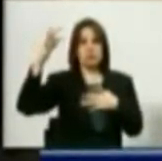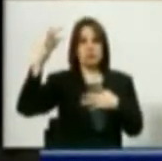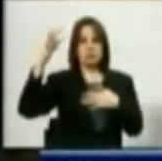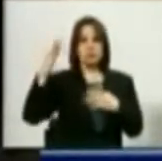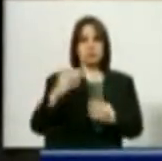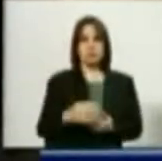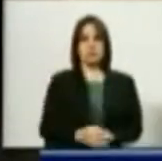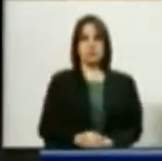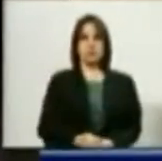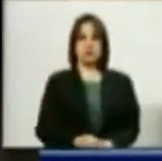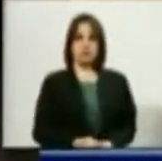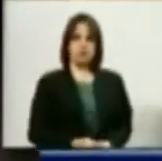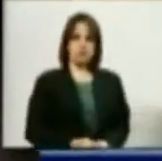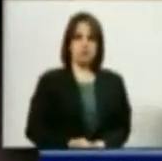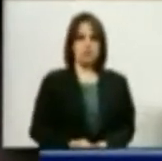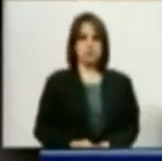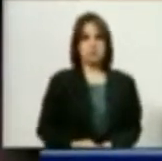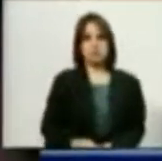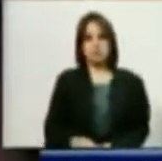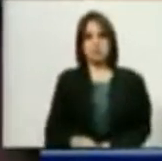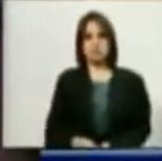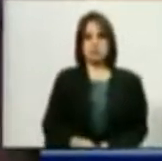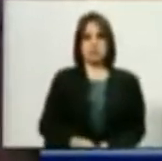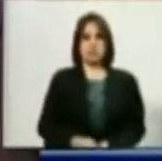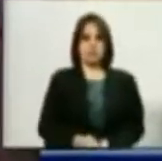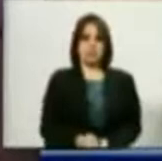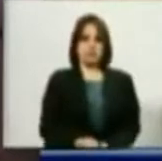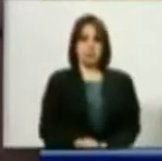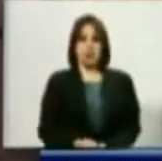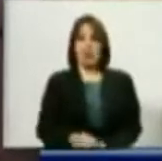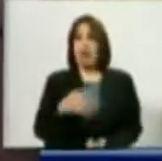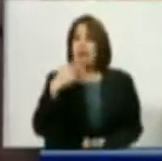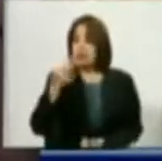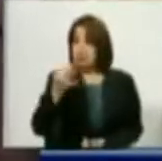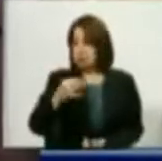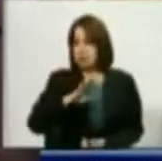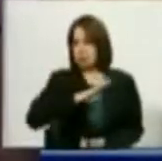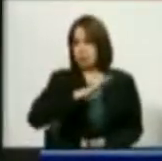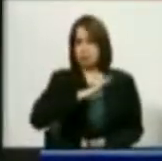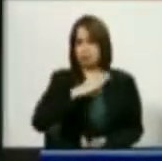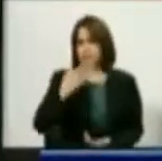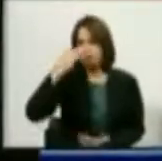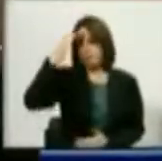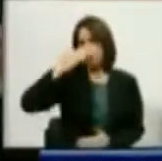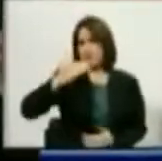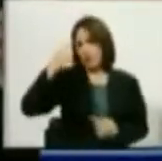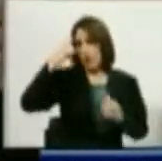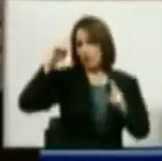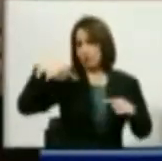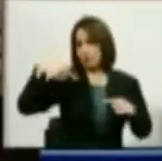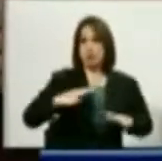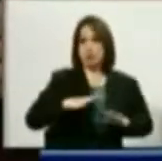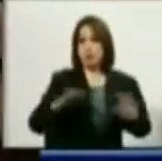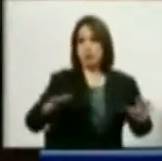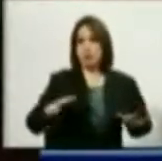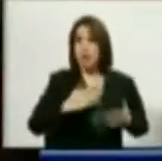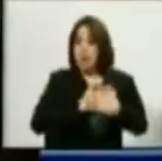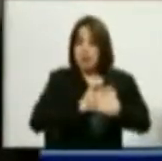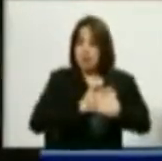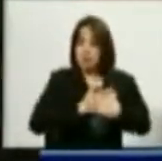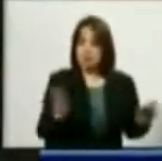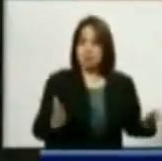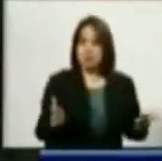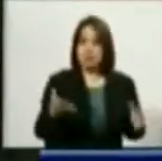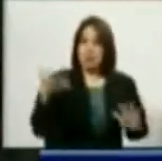de Solo sé que no sé nada en verdad soy un soldado entregado a